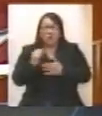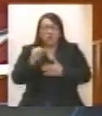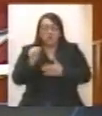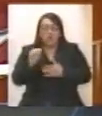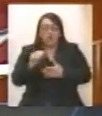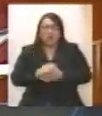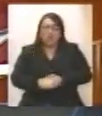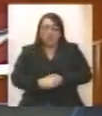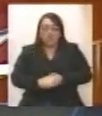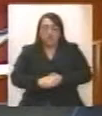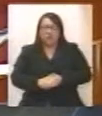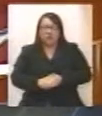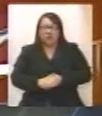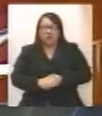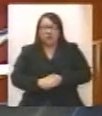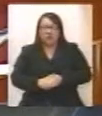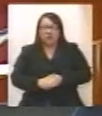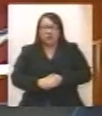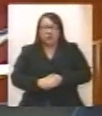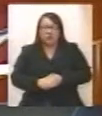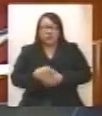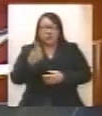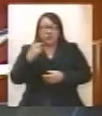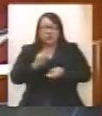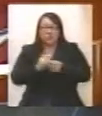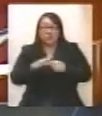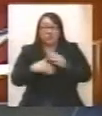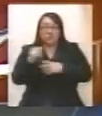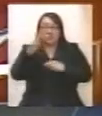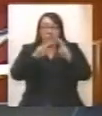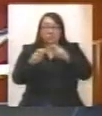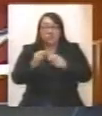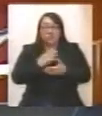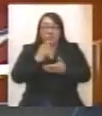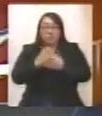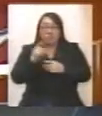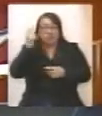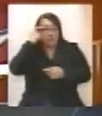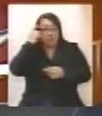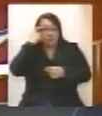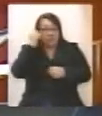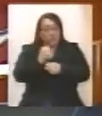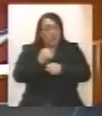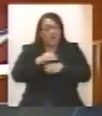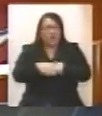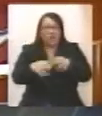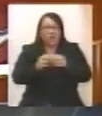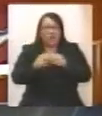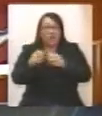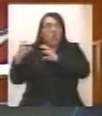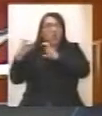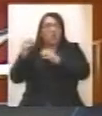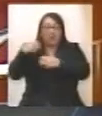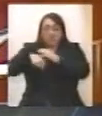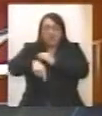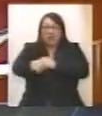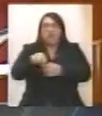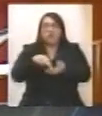soles. Para reforzar la investigación criminal y la inteligencia operativa, en octubre